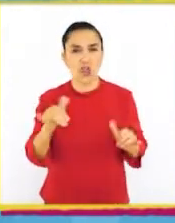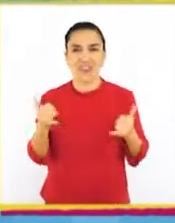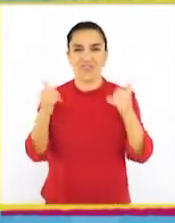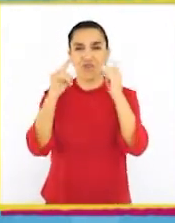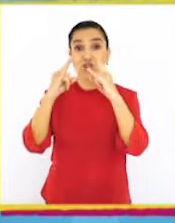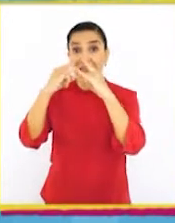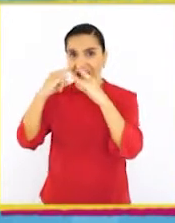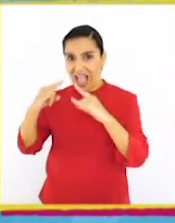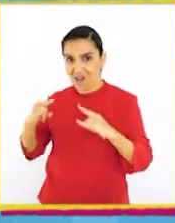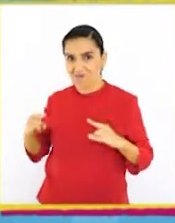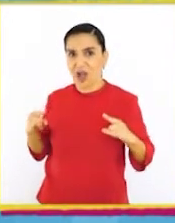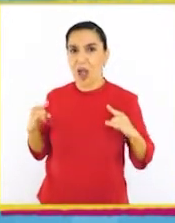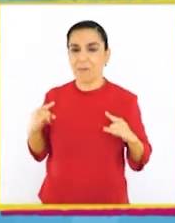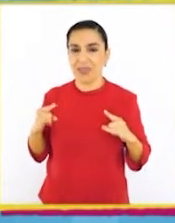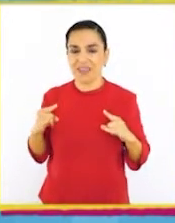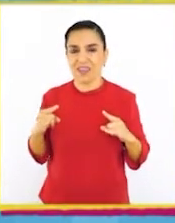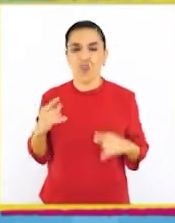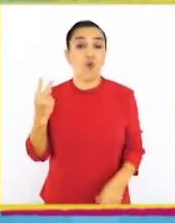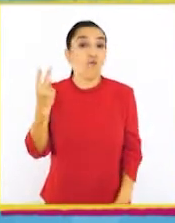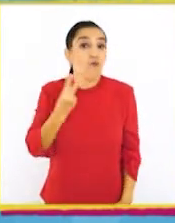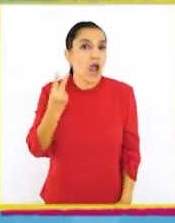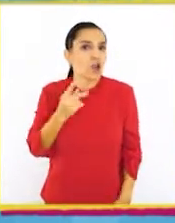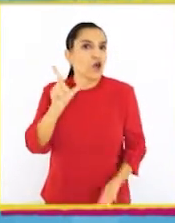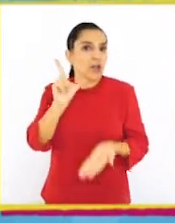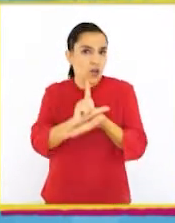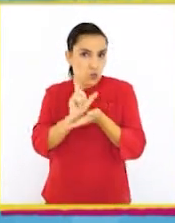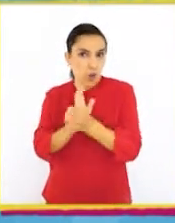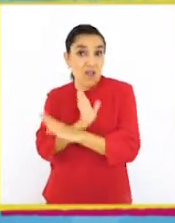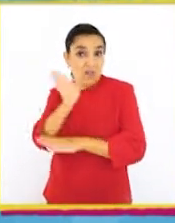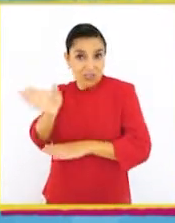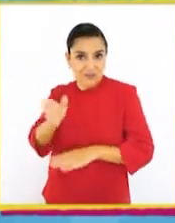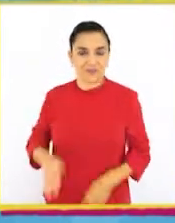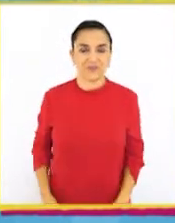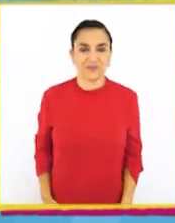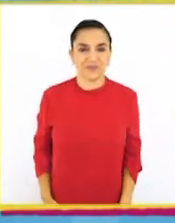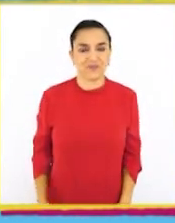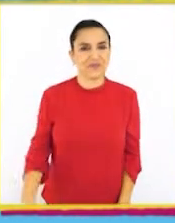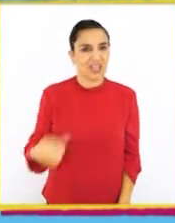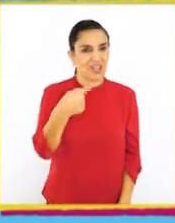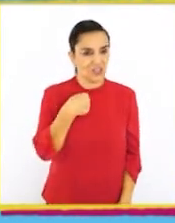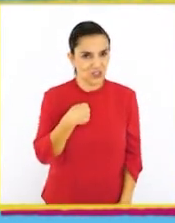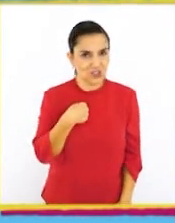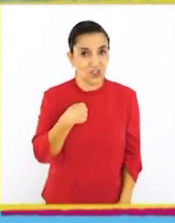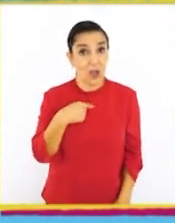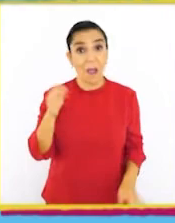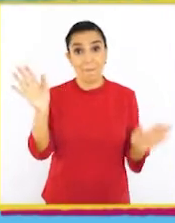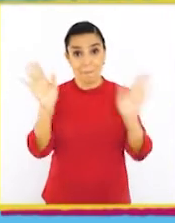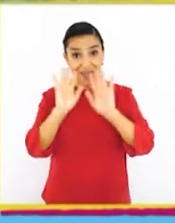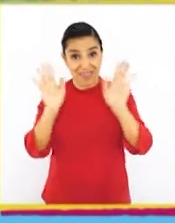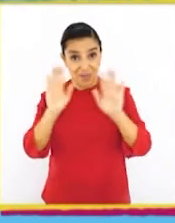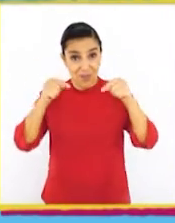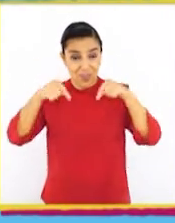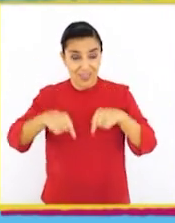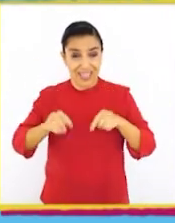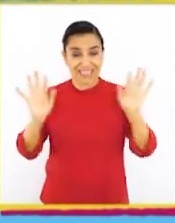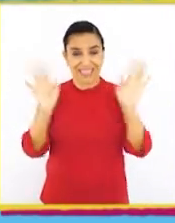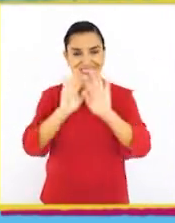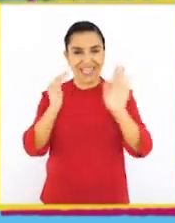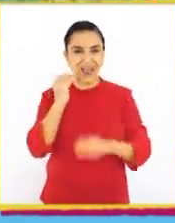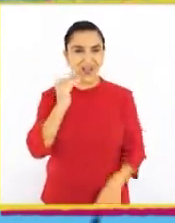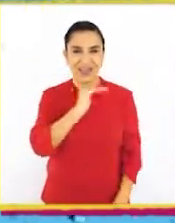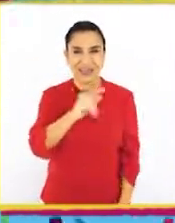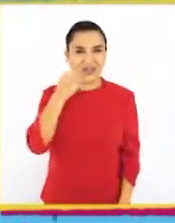que disfrutes tu campamento y aprecies el lugar que visitarás. Yo me despido desde